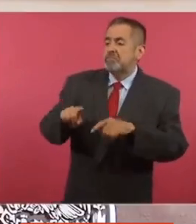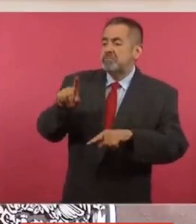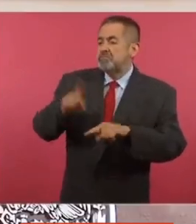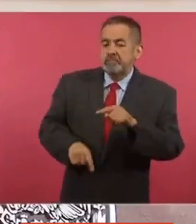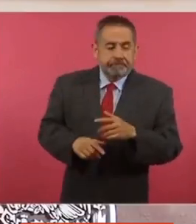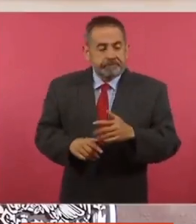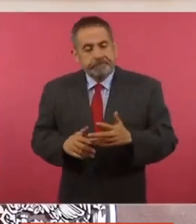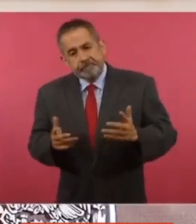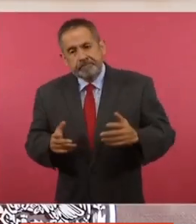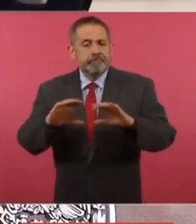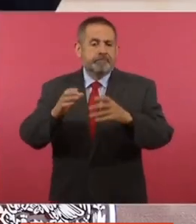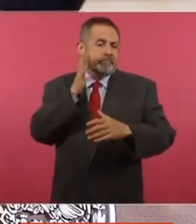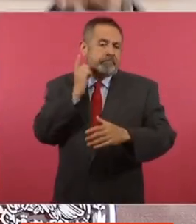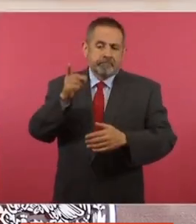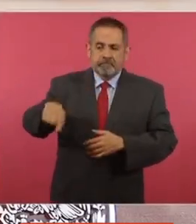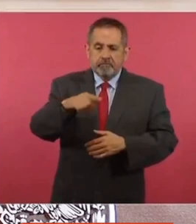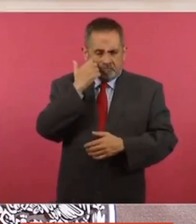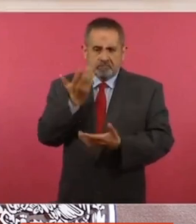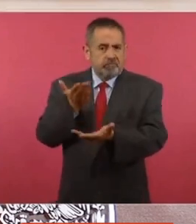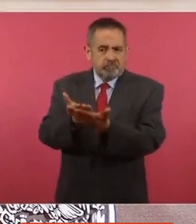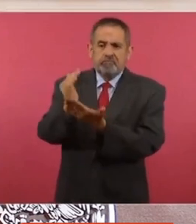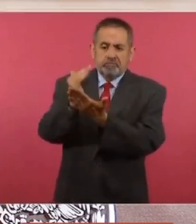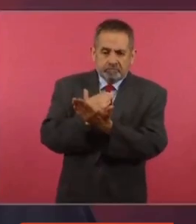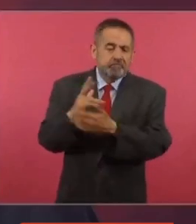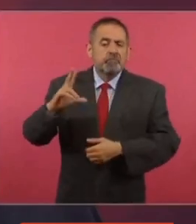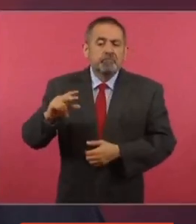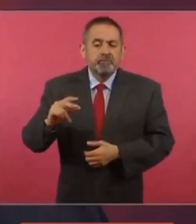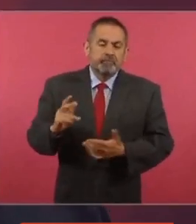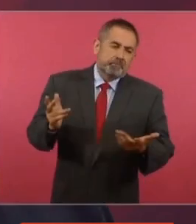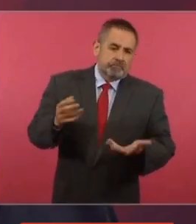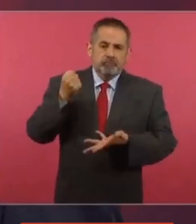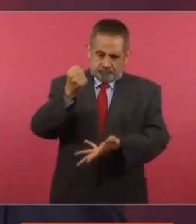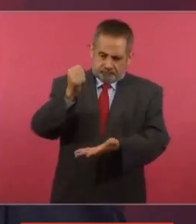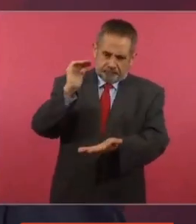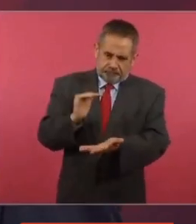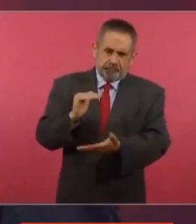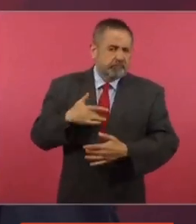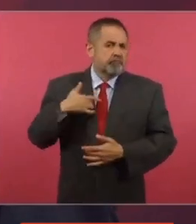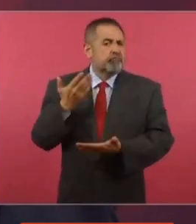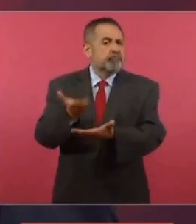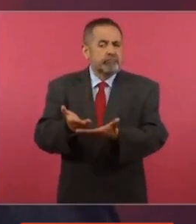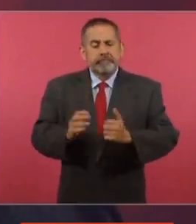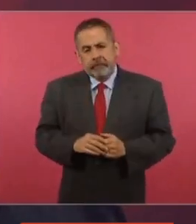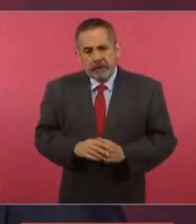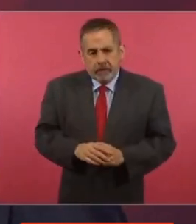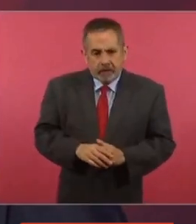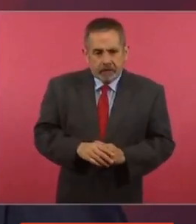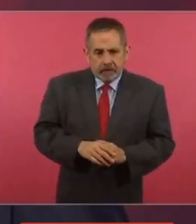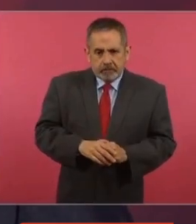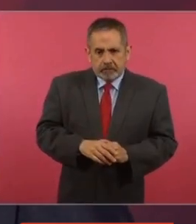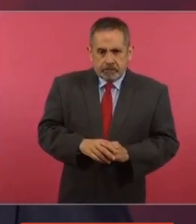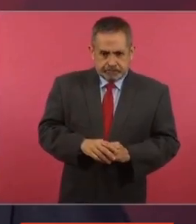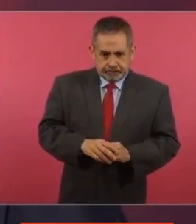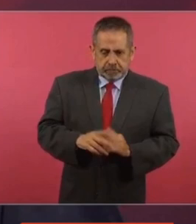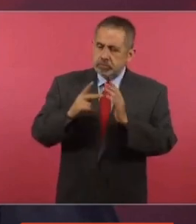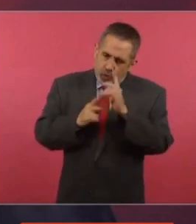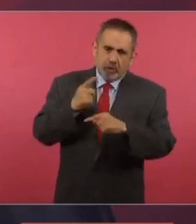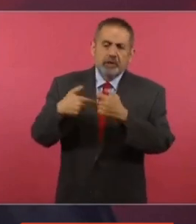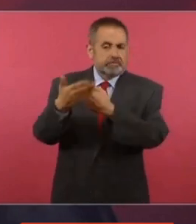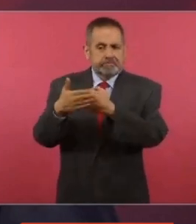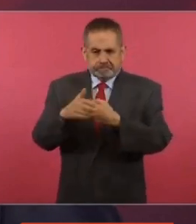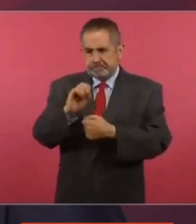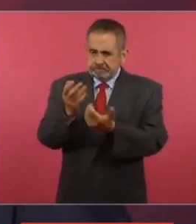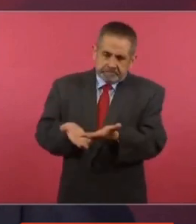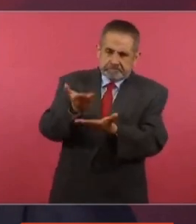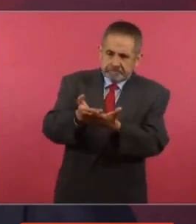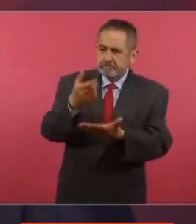en el congreso una disminución de el presupuesto lo vamos a a volver a plantear